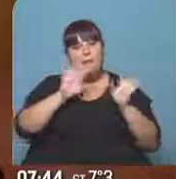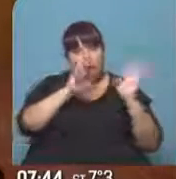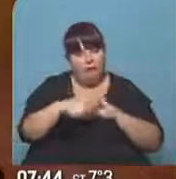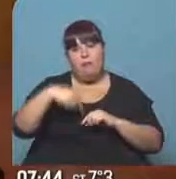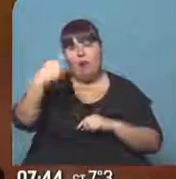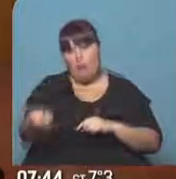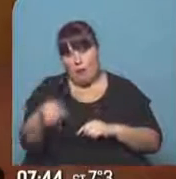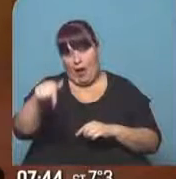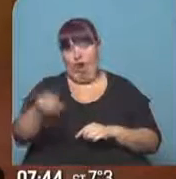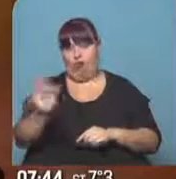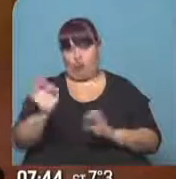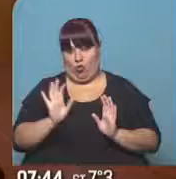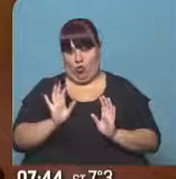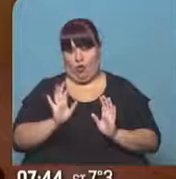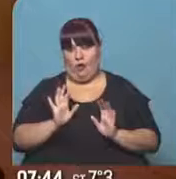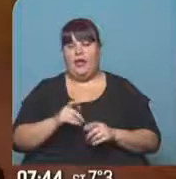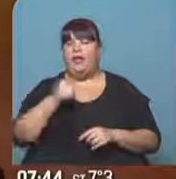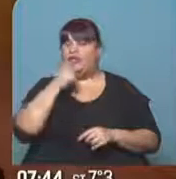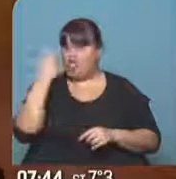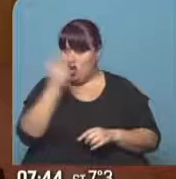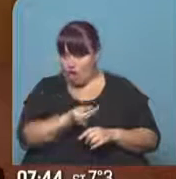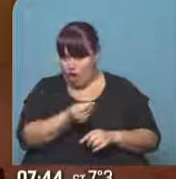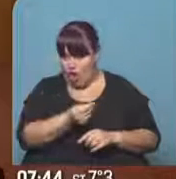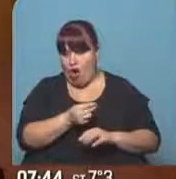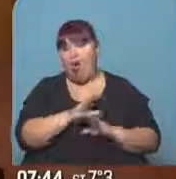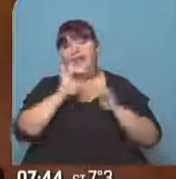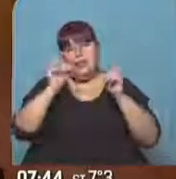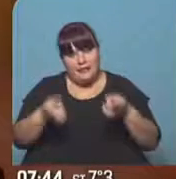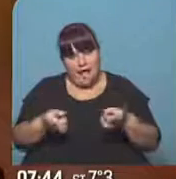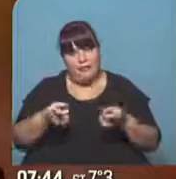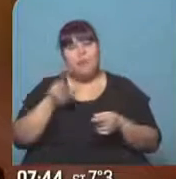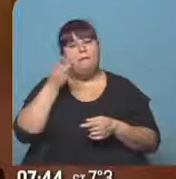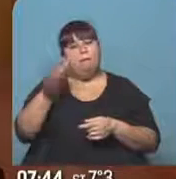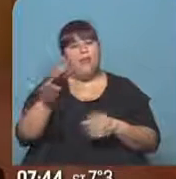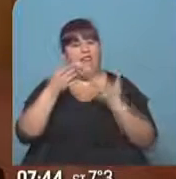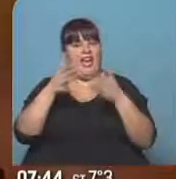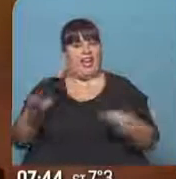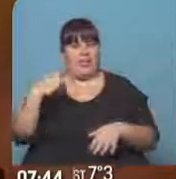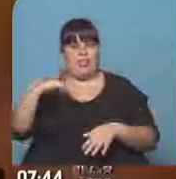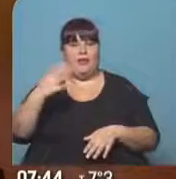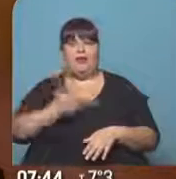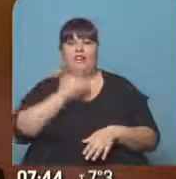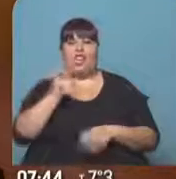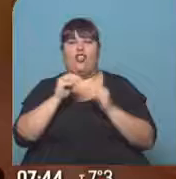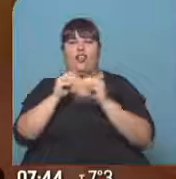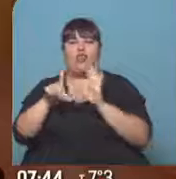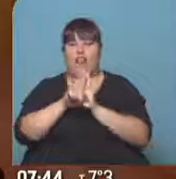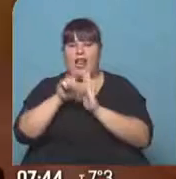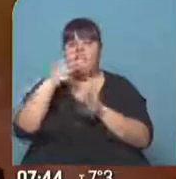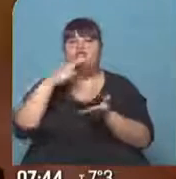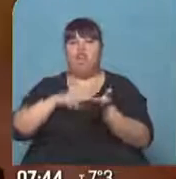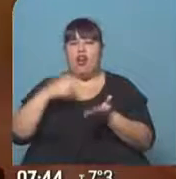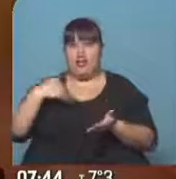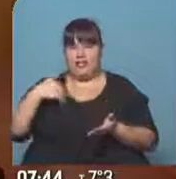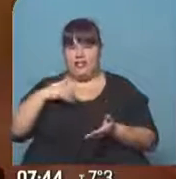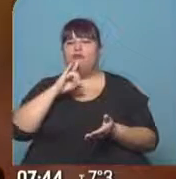se va a utilizar en octubre. De ser negada esta situación, también piden por la renuncia del director de Asuntos Legales del Correo